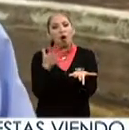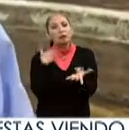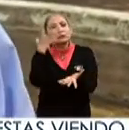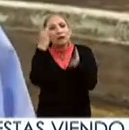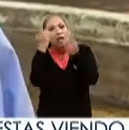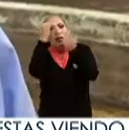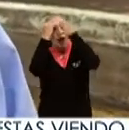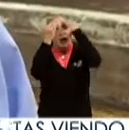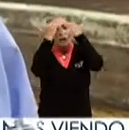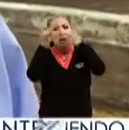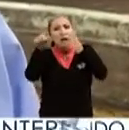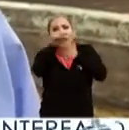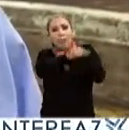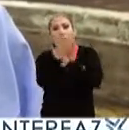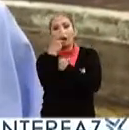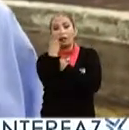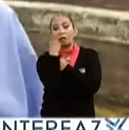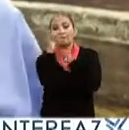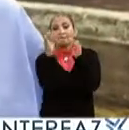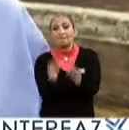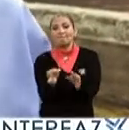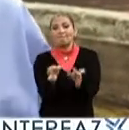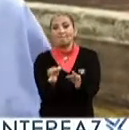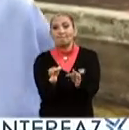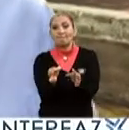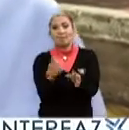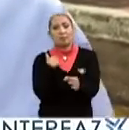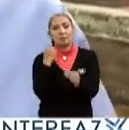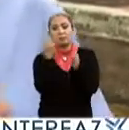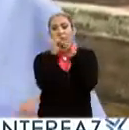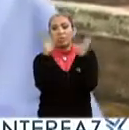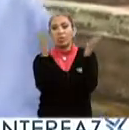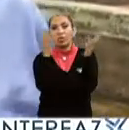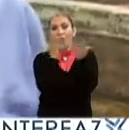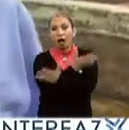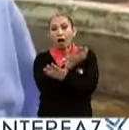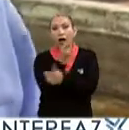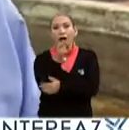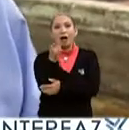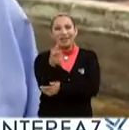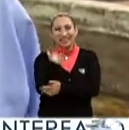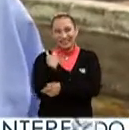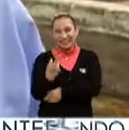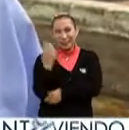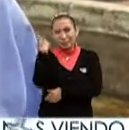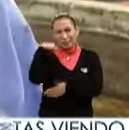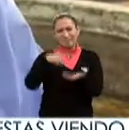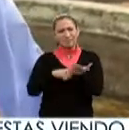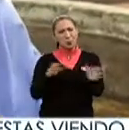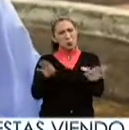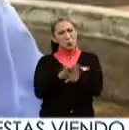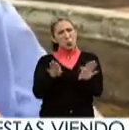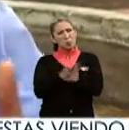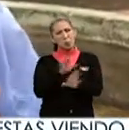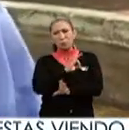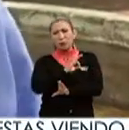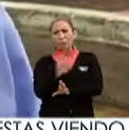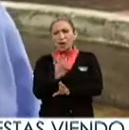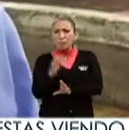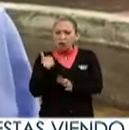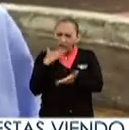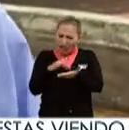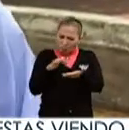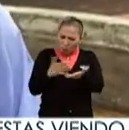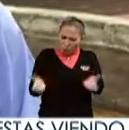receptáculo de conocimiento que es la oralidad misma. A mí me sorprendía mucho, me preguntaba y decía, ¿cómo es posible que podamos fomentar